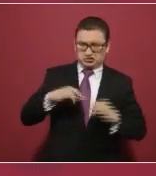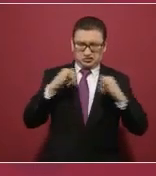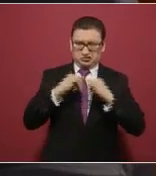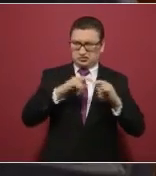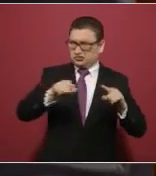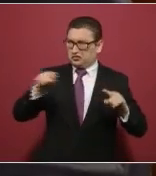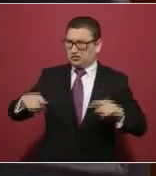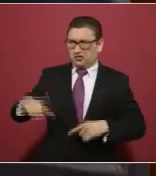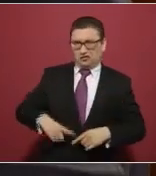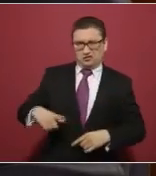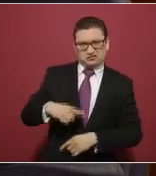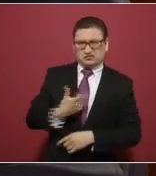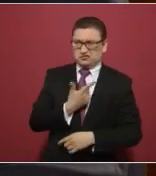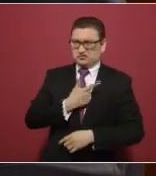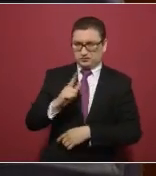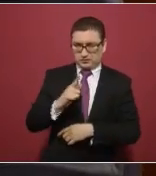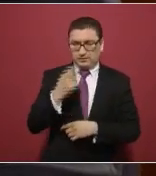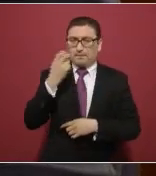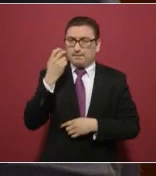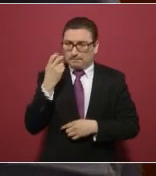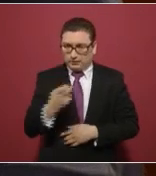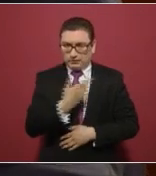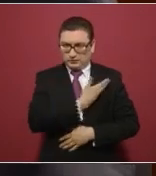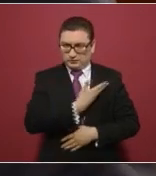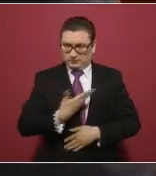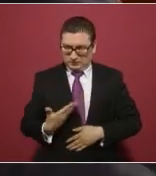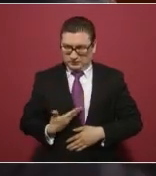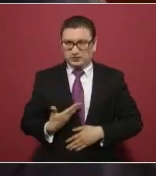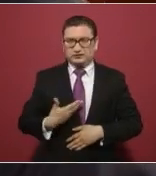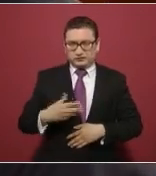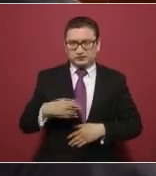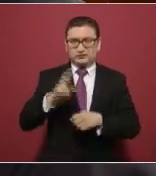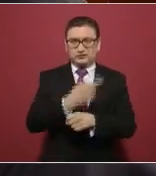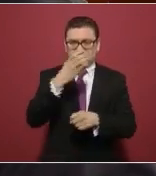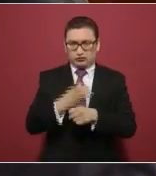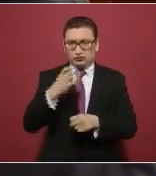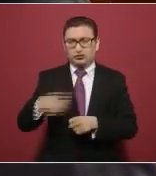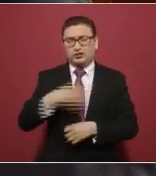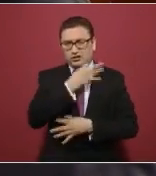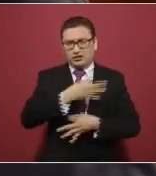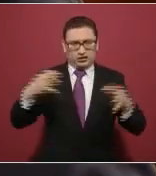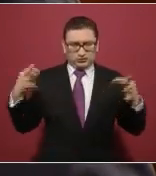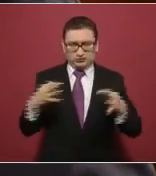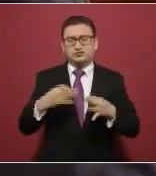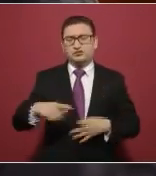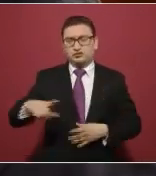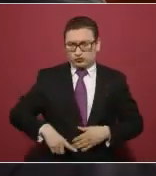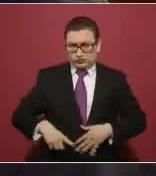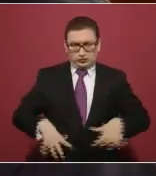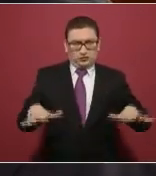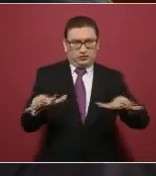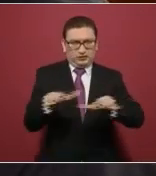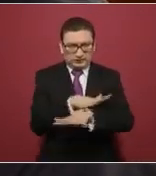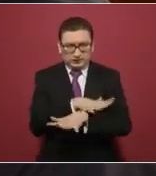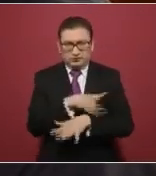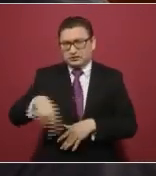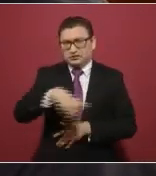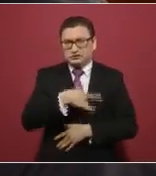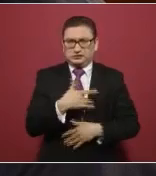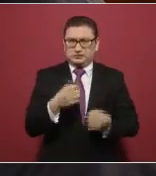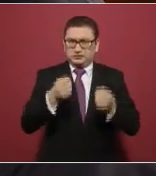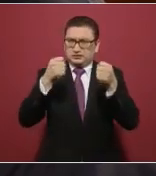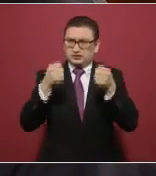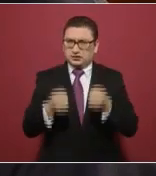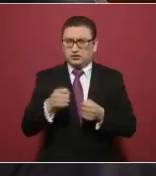nacionales. Por ello, el presidente de la República, al anunciar el cambio en la política de seguridad, hizo